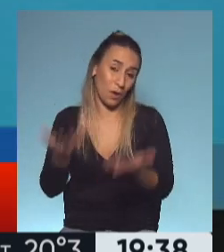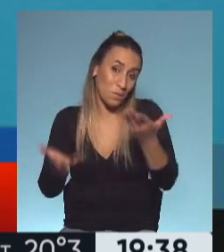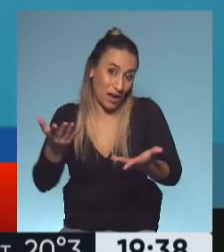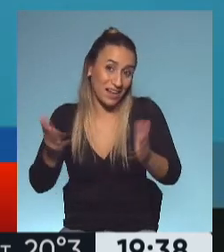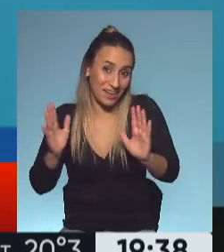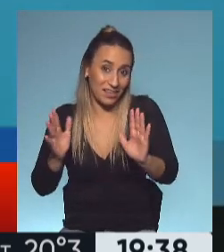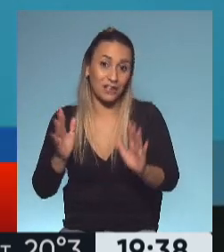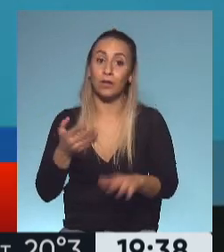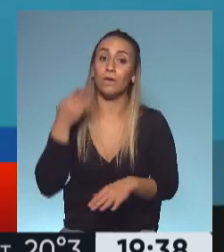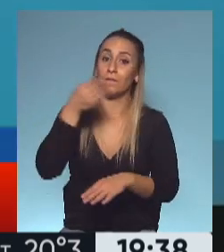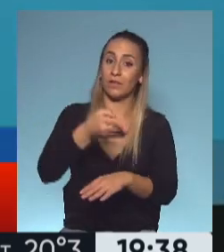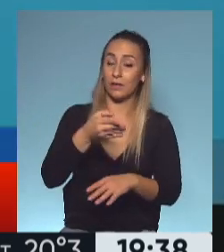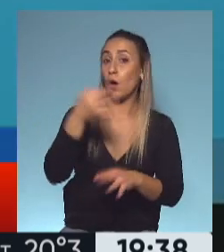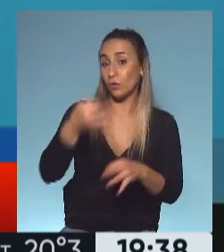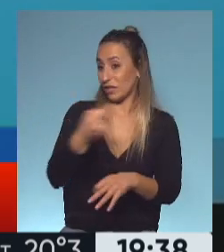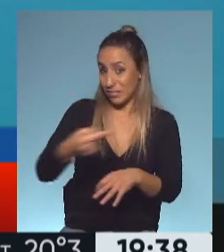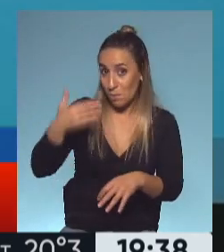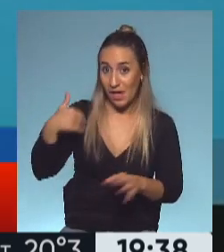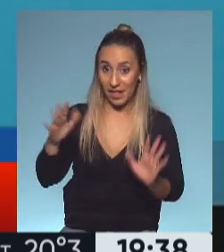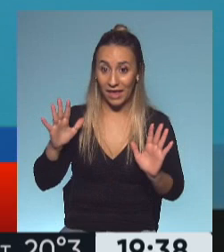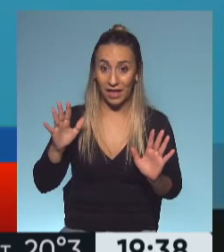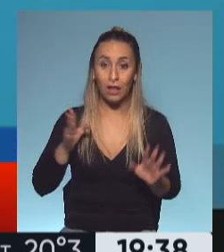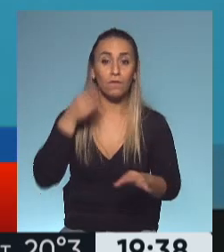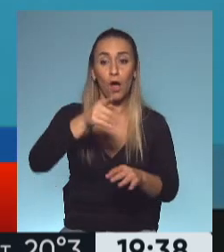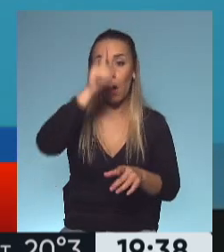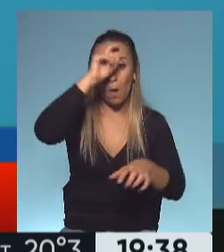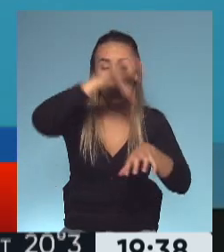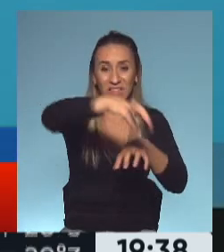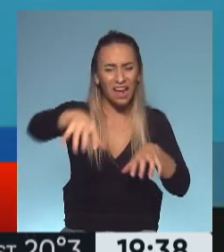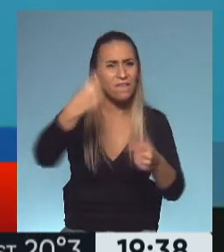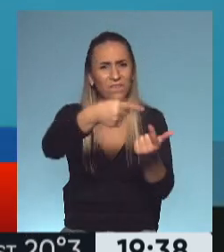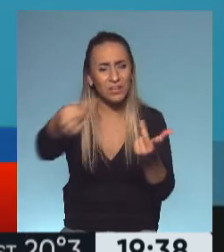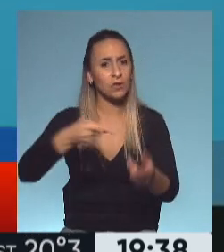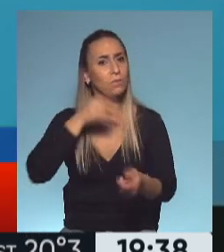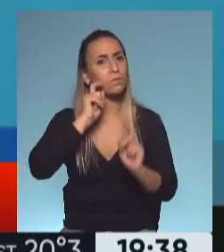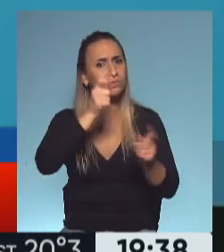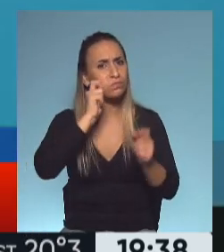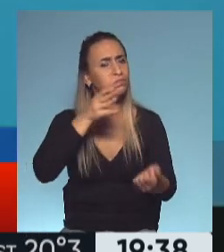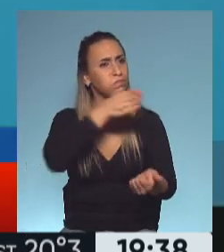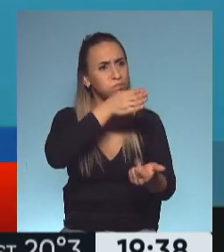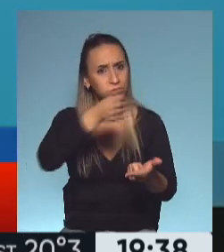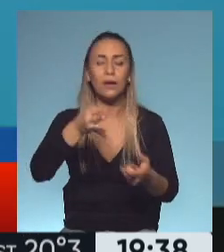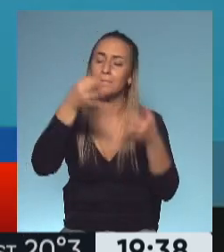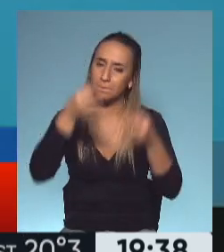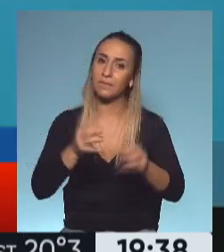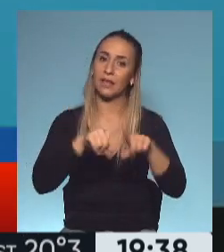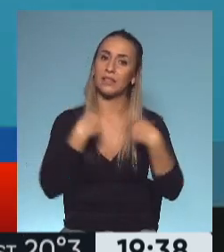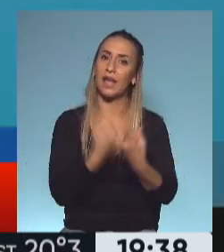lado, estuve esta semana en varios hospitales visitando específicamente terapias intensivas.